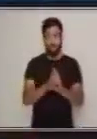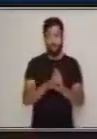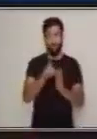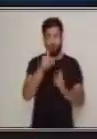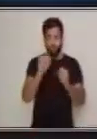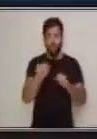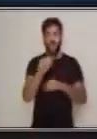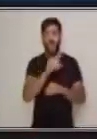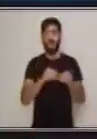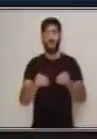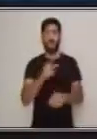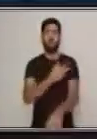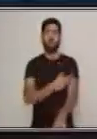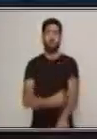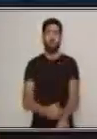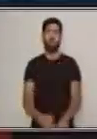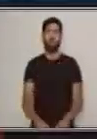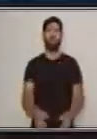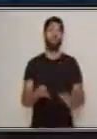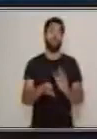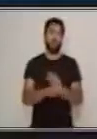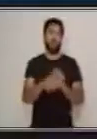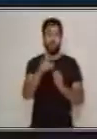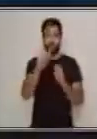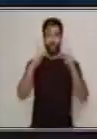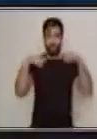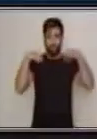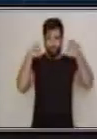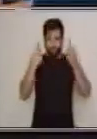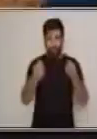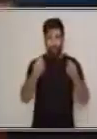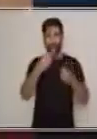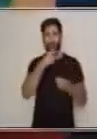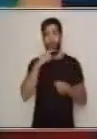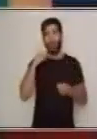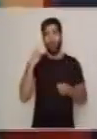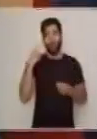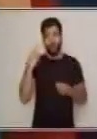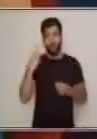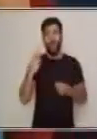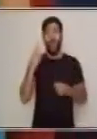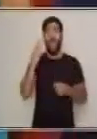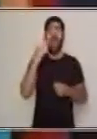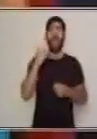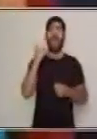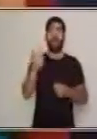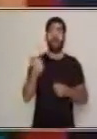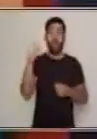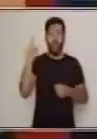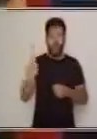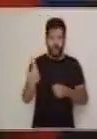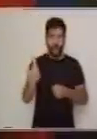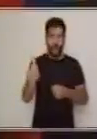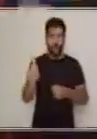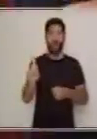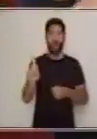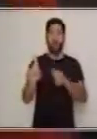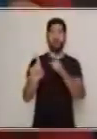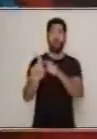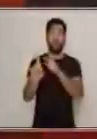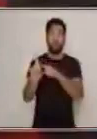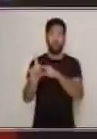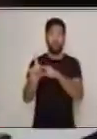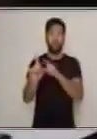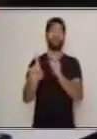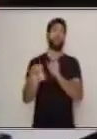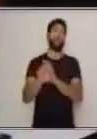ejemplo, ¿qué hubiese pasado si la abuelita de Caperucita Roja hubiese